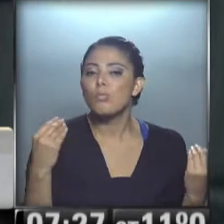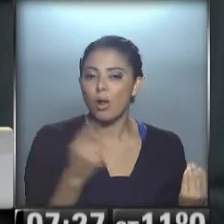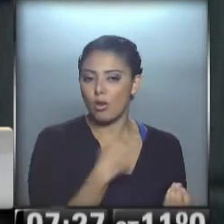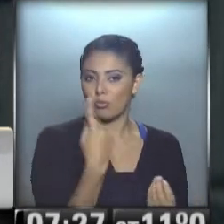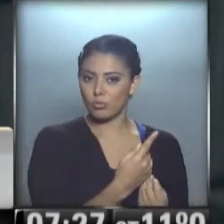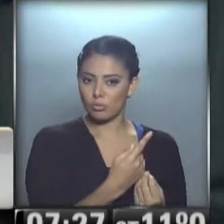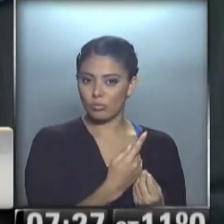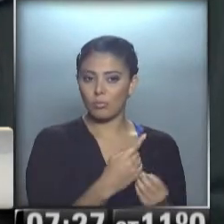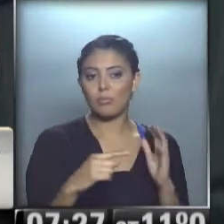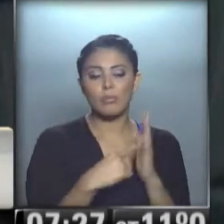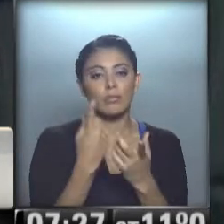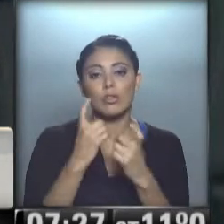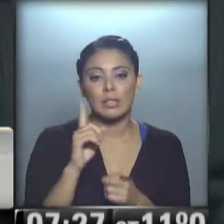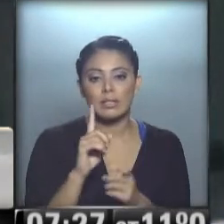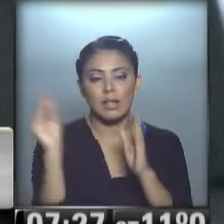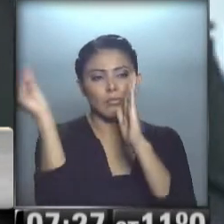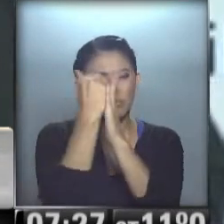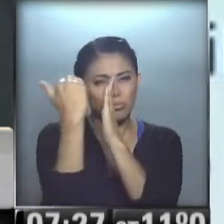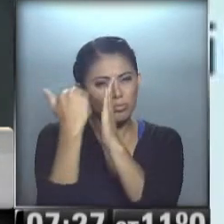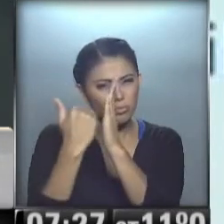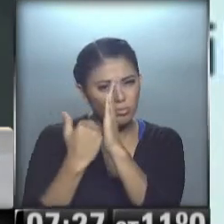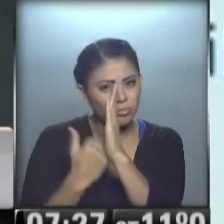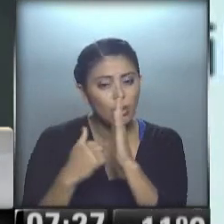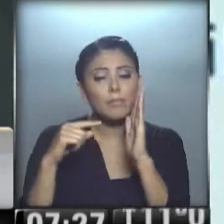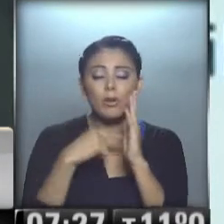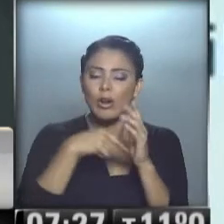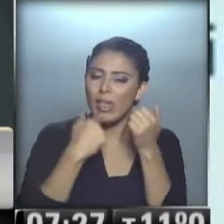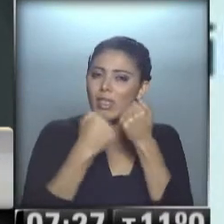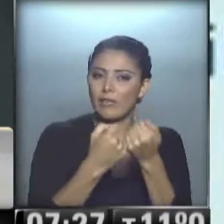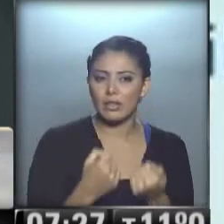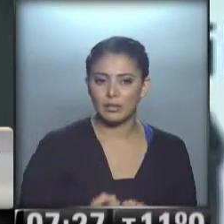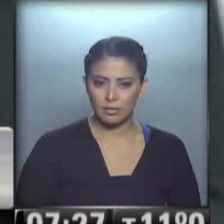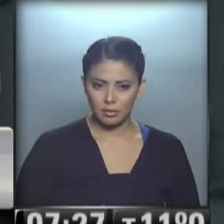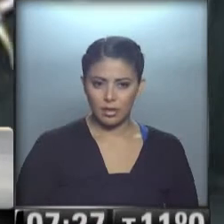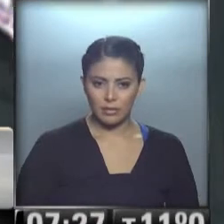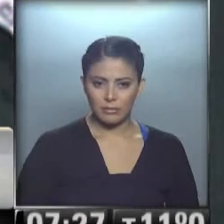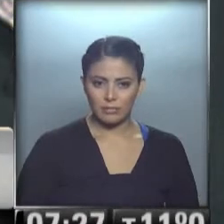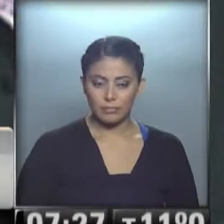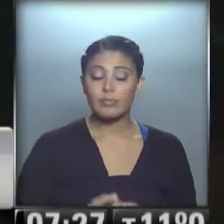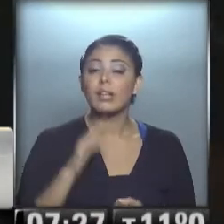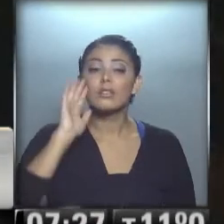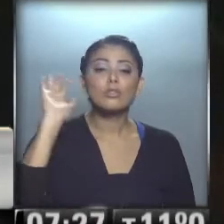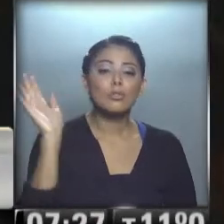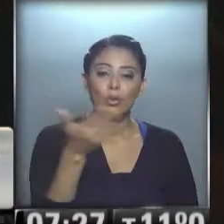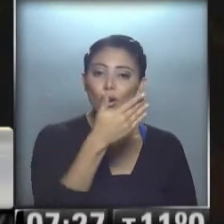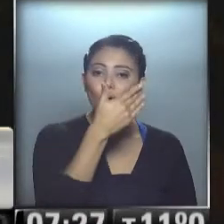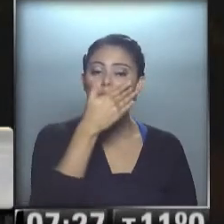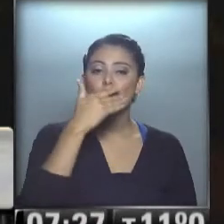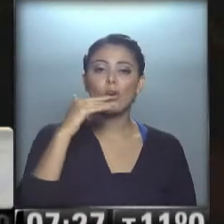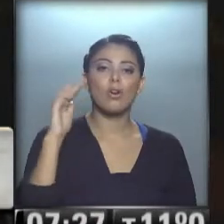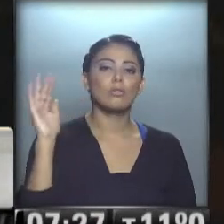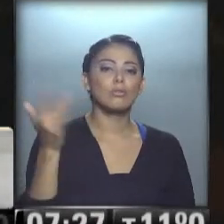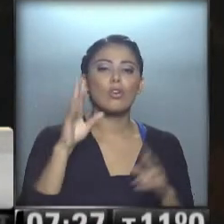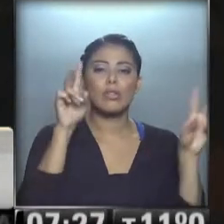si es que fuera necesario tipificar. Pero lo que se está defendiendo mucho es que toda la cuestión